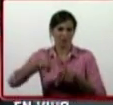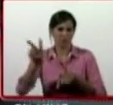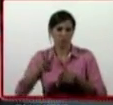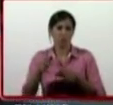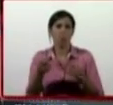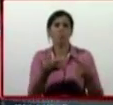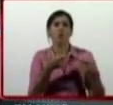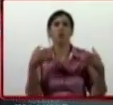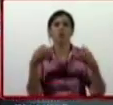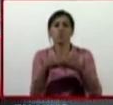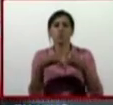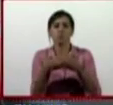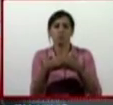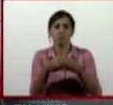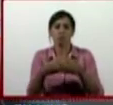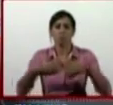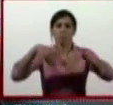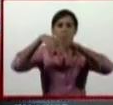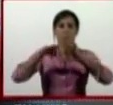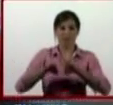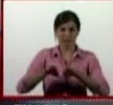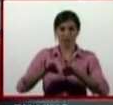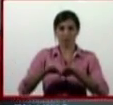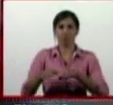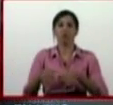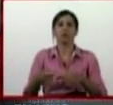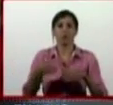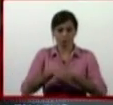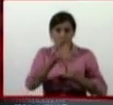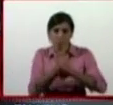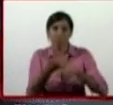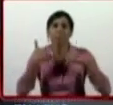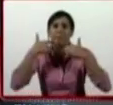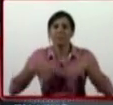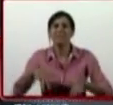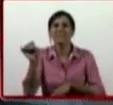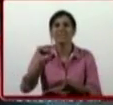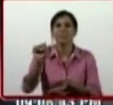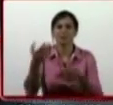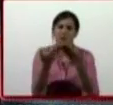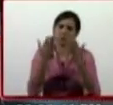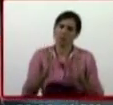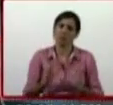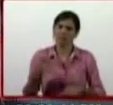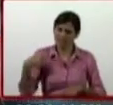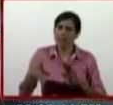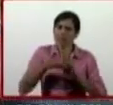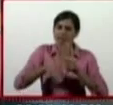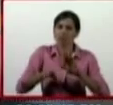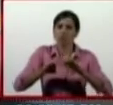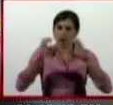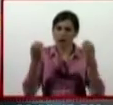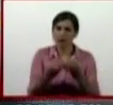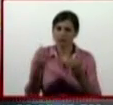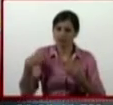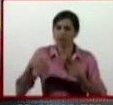un grupo de estudiantes de las universidades autónomas que tienen derecho a clase, tienen derecho a